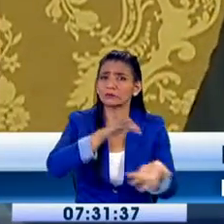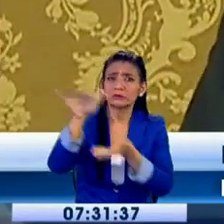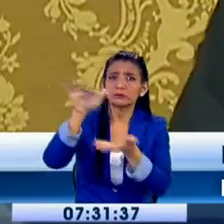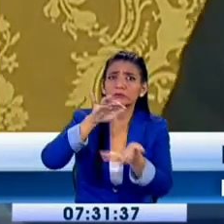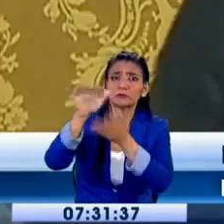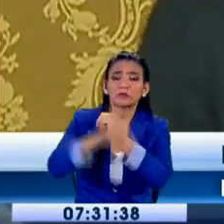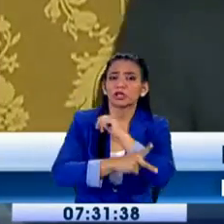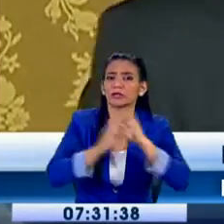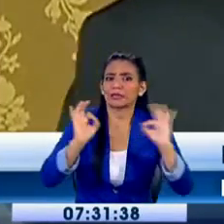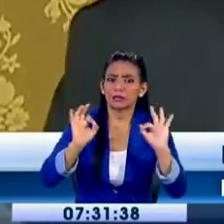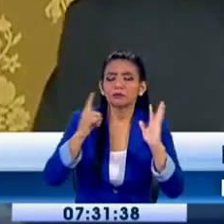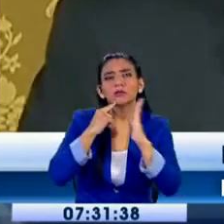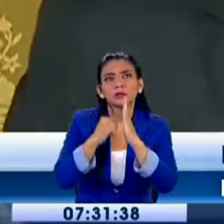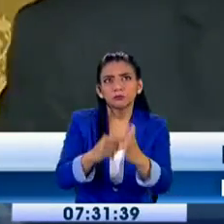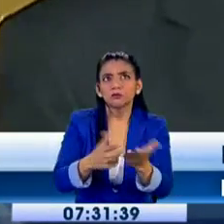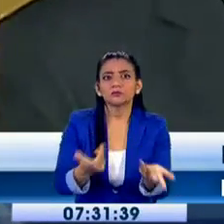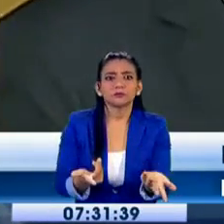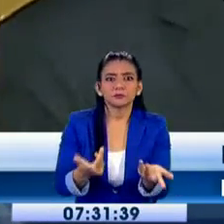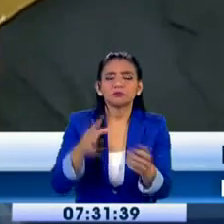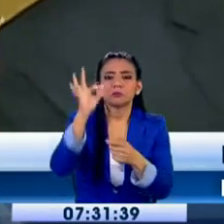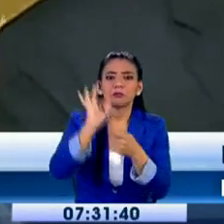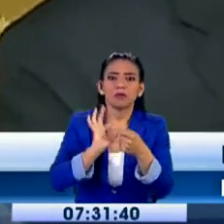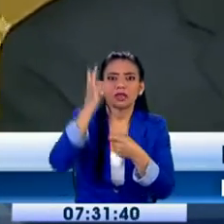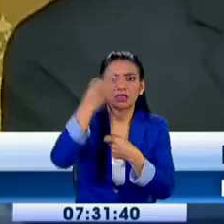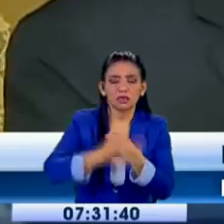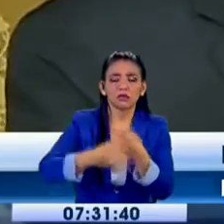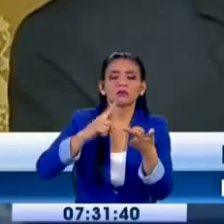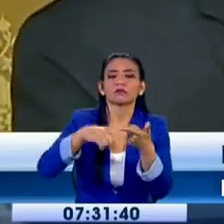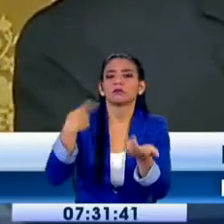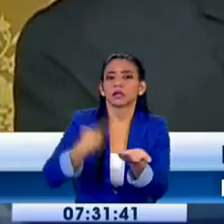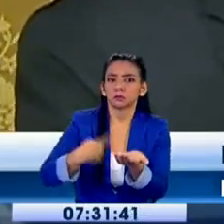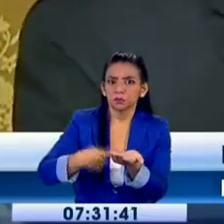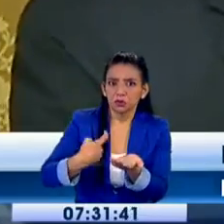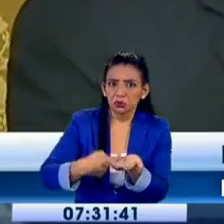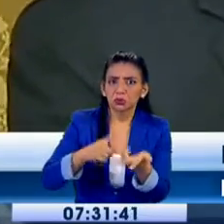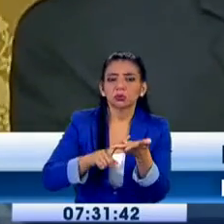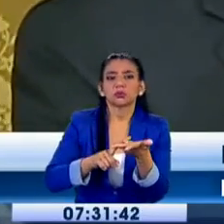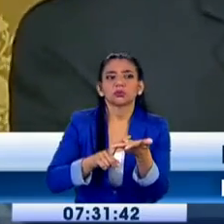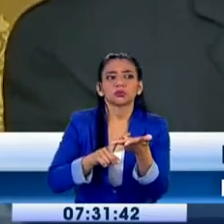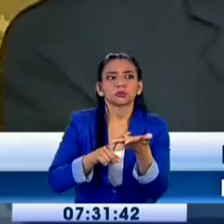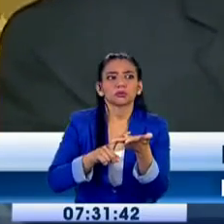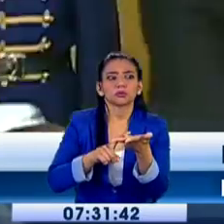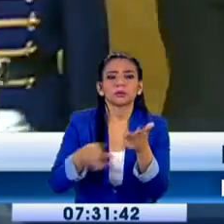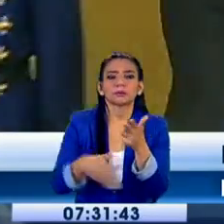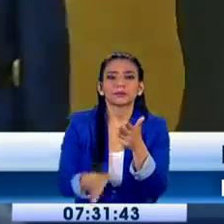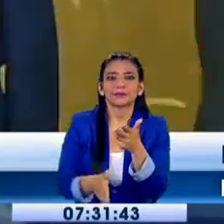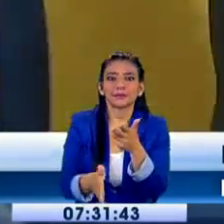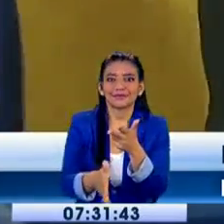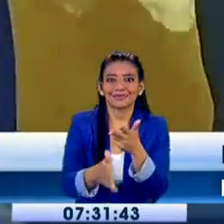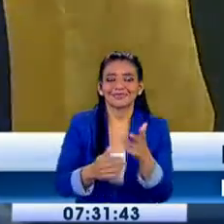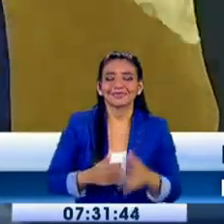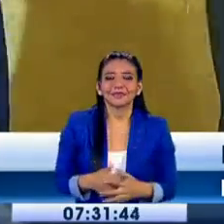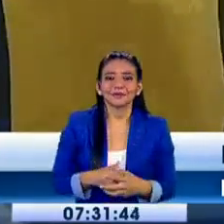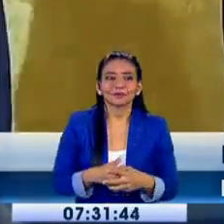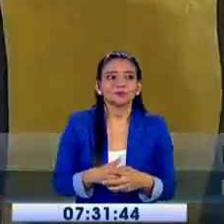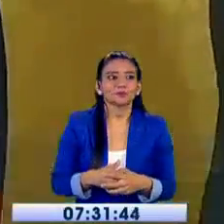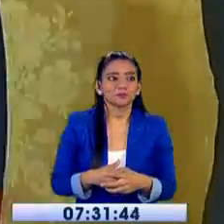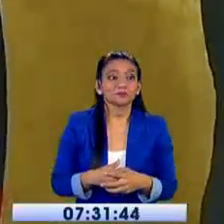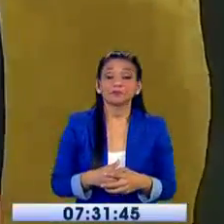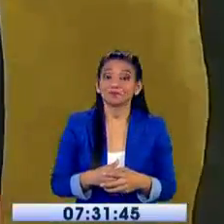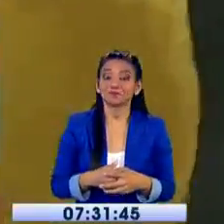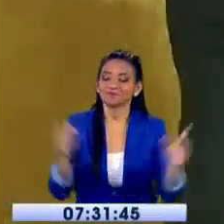no petroleras, básicamente banano, camarón y pesca. Encuentro